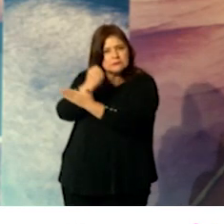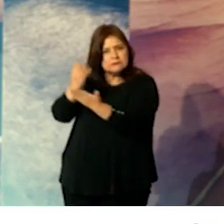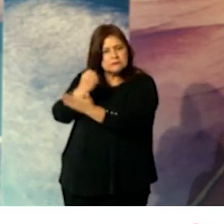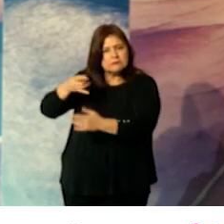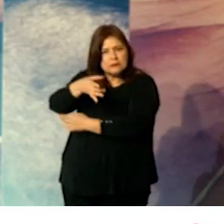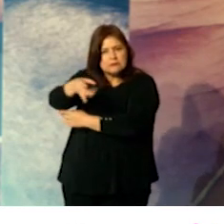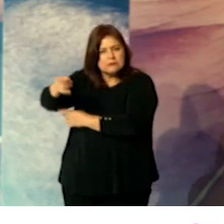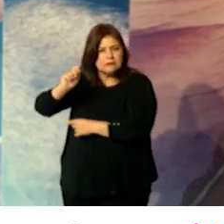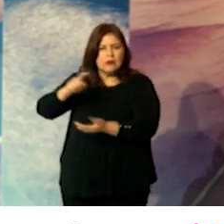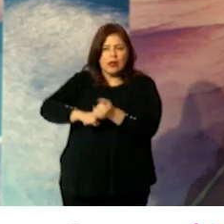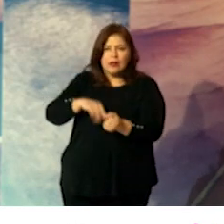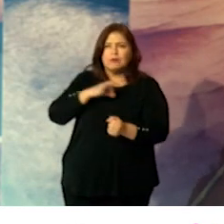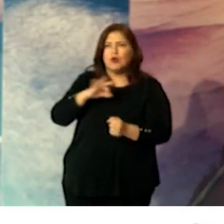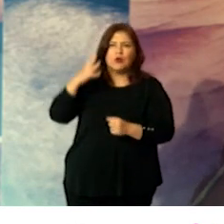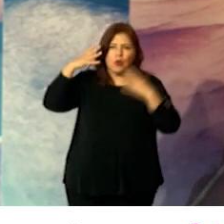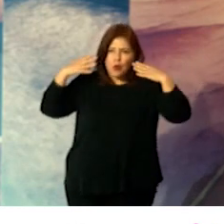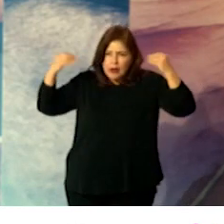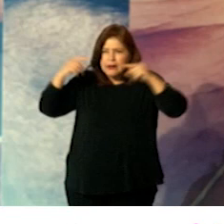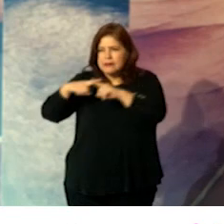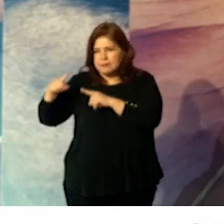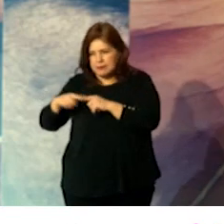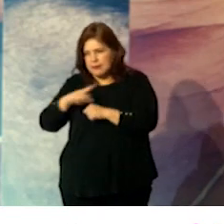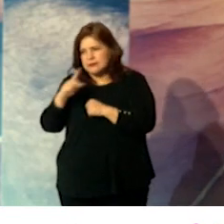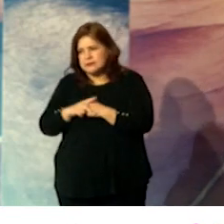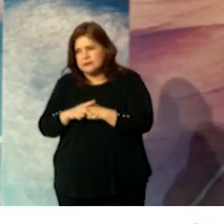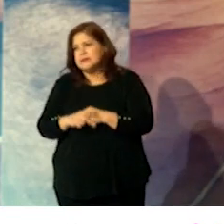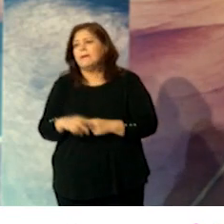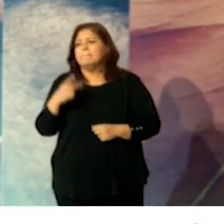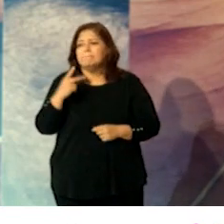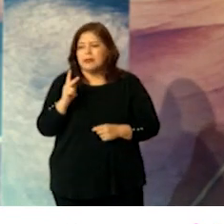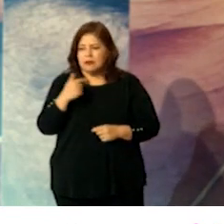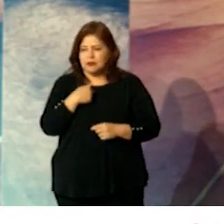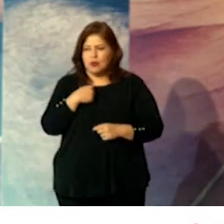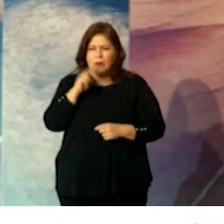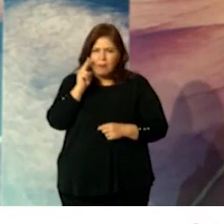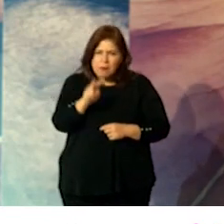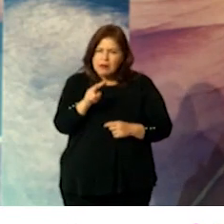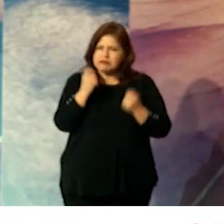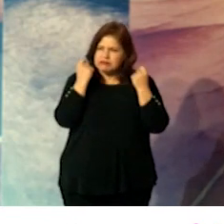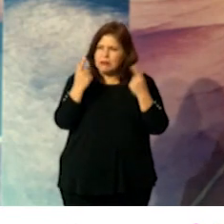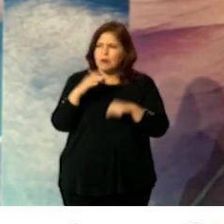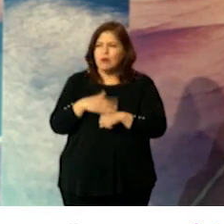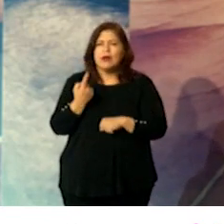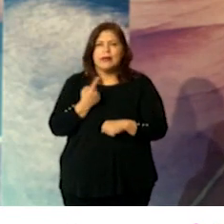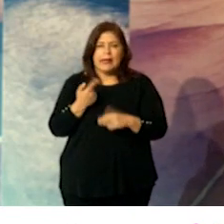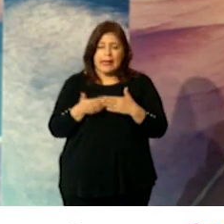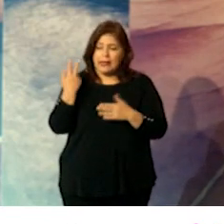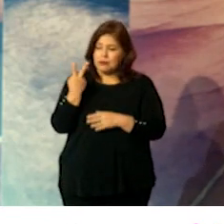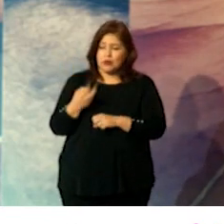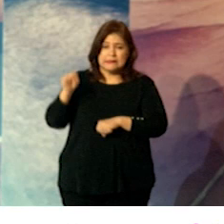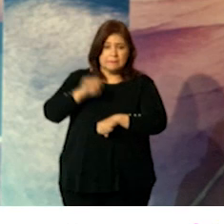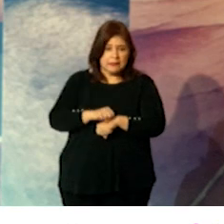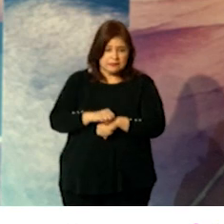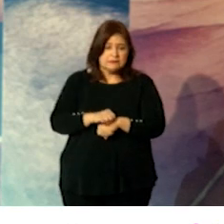Países Bajos y en algunos países. Pero a mí me llama mucho la atención porque hace 2 semanas